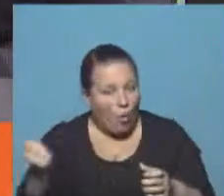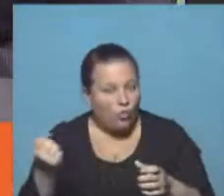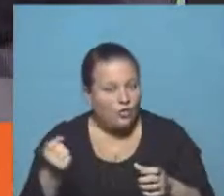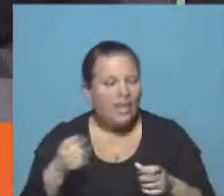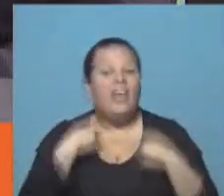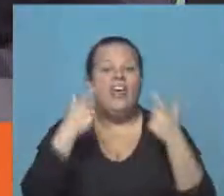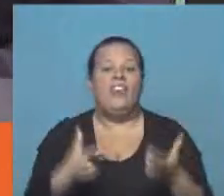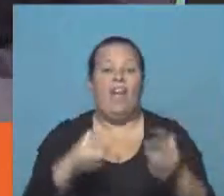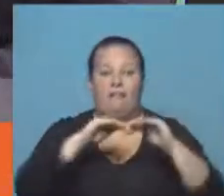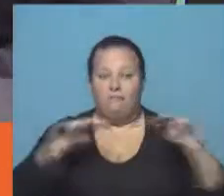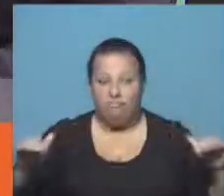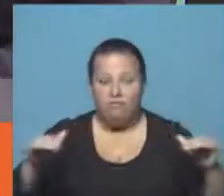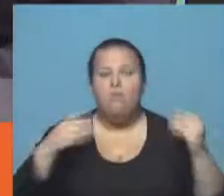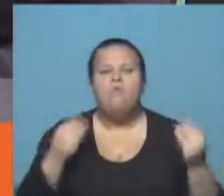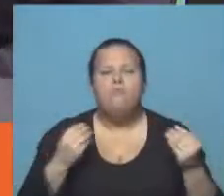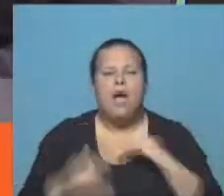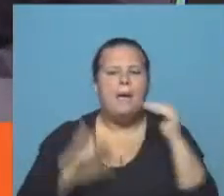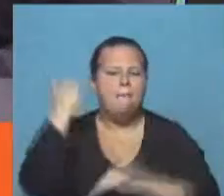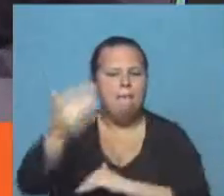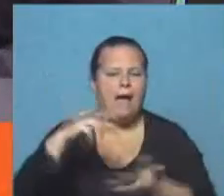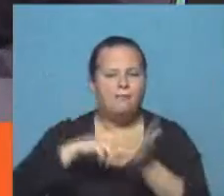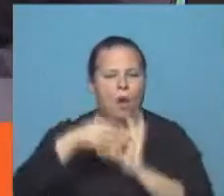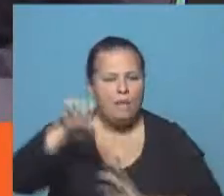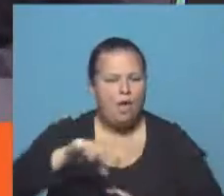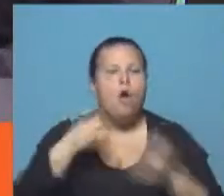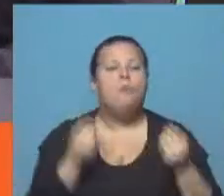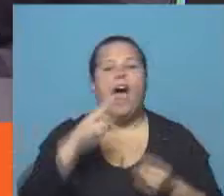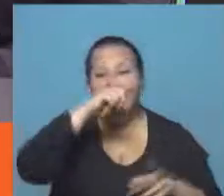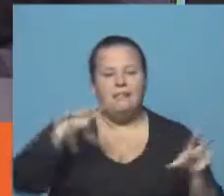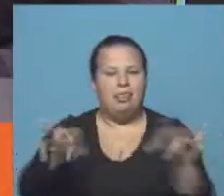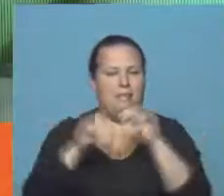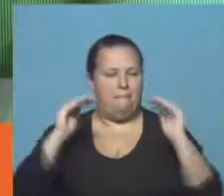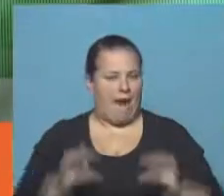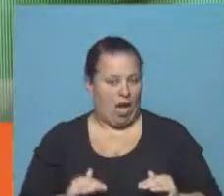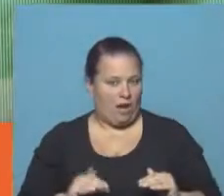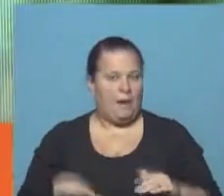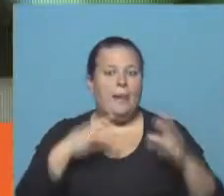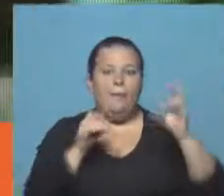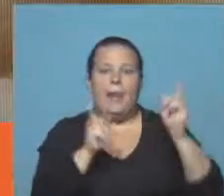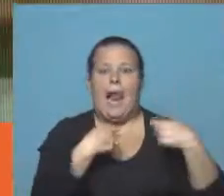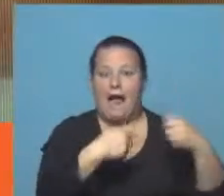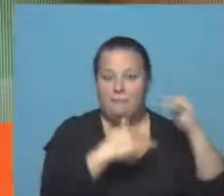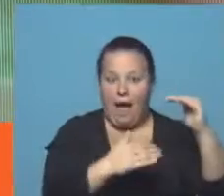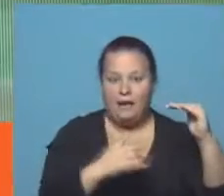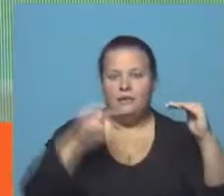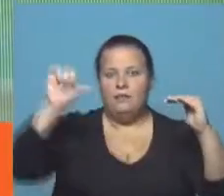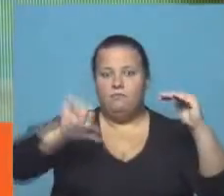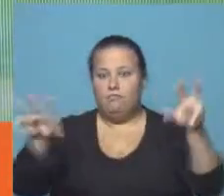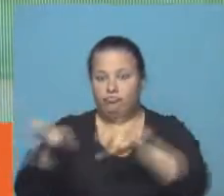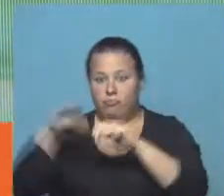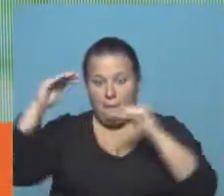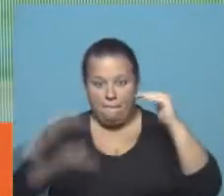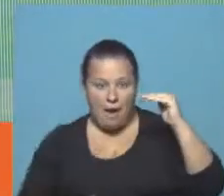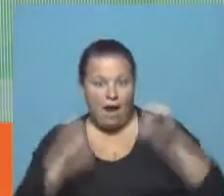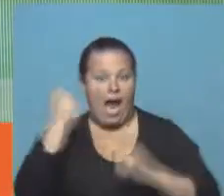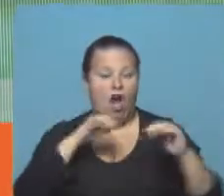te genera una recesión. ¿Y por qué se amplifica el déficit fiscal? Porque el Estado recauda menos. Tiene que sostener el gasto, le cae la recaudación, porque te cae la